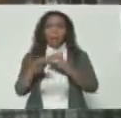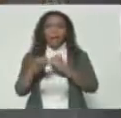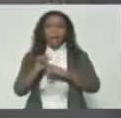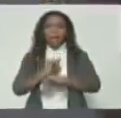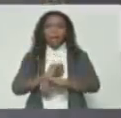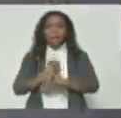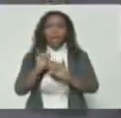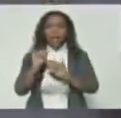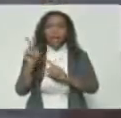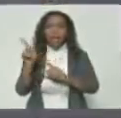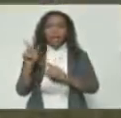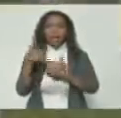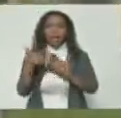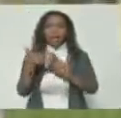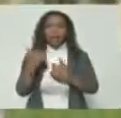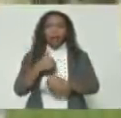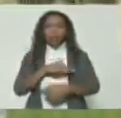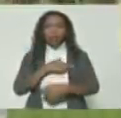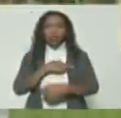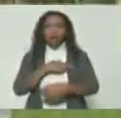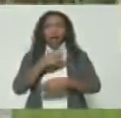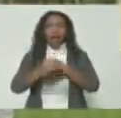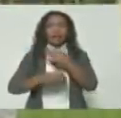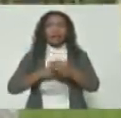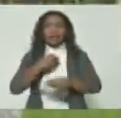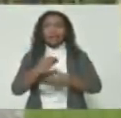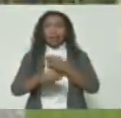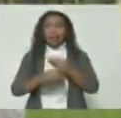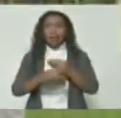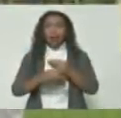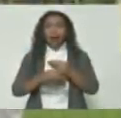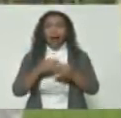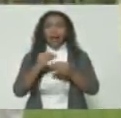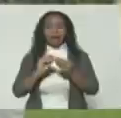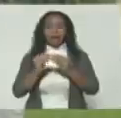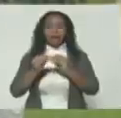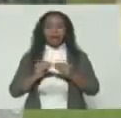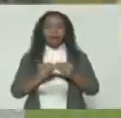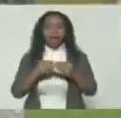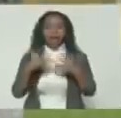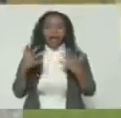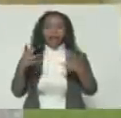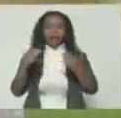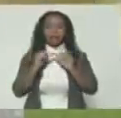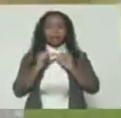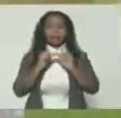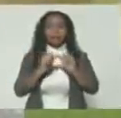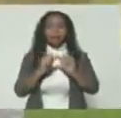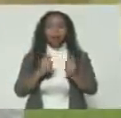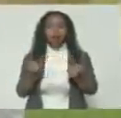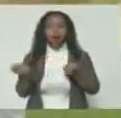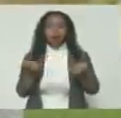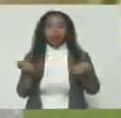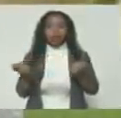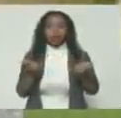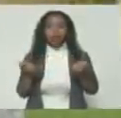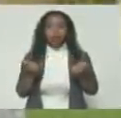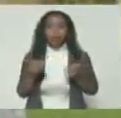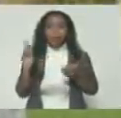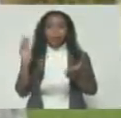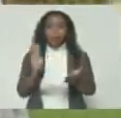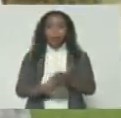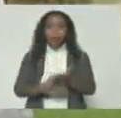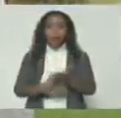presidente, es a que nosotros vamos a tecnificar lo que es el seguimiento y control. Vamos a meterle